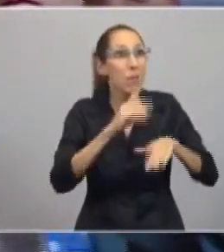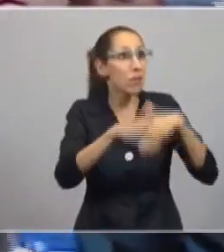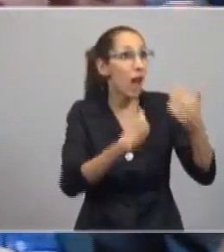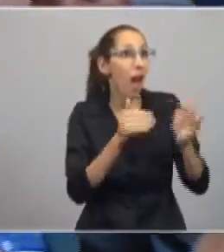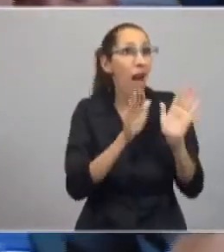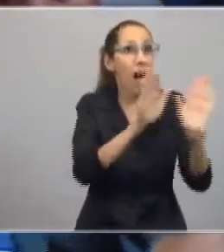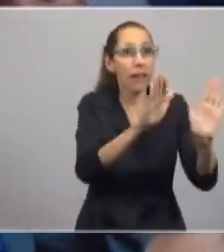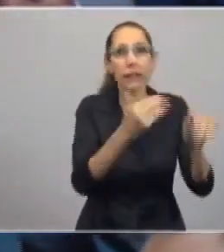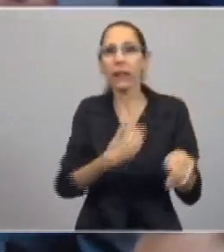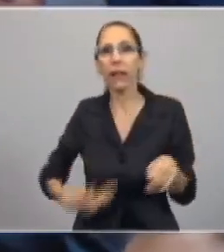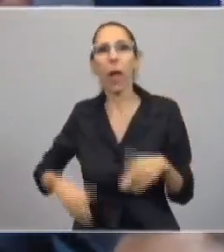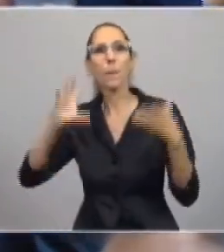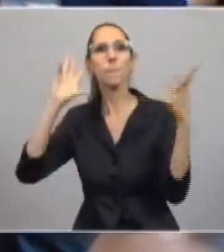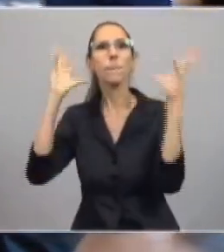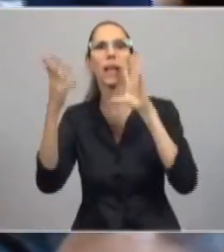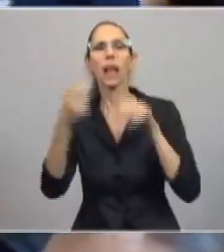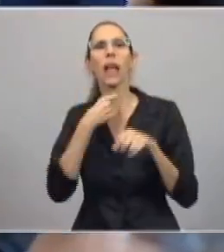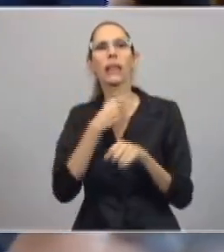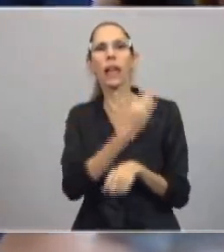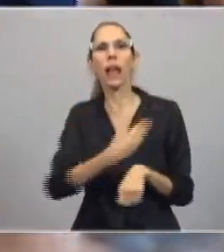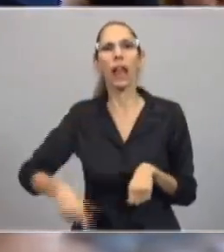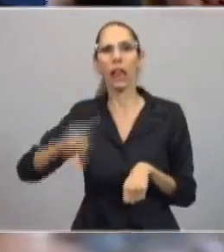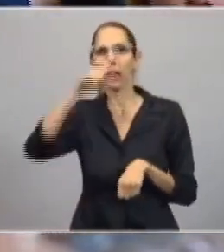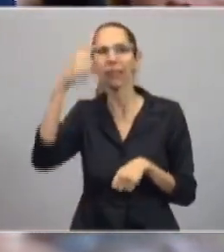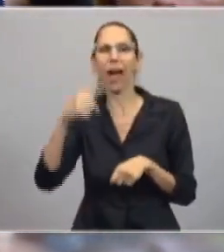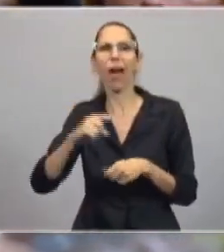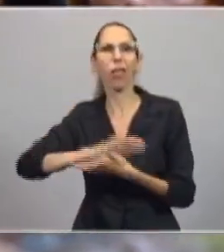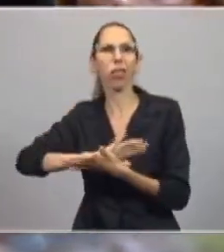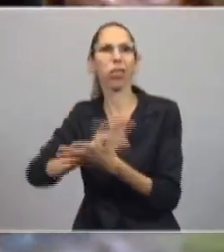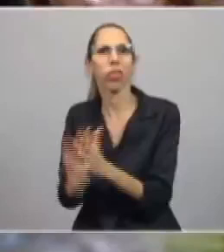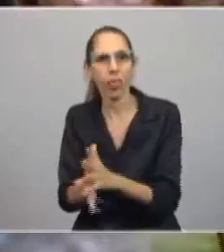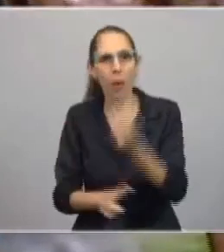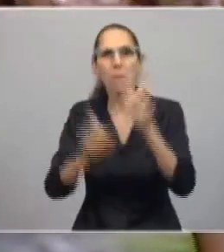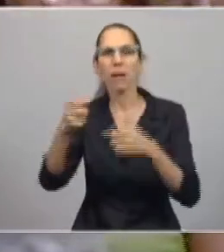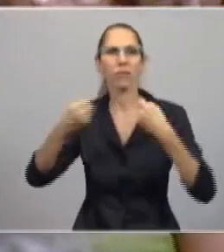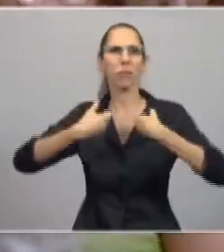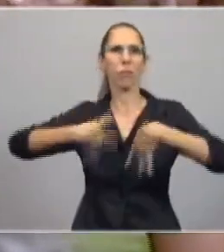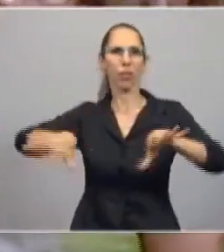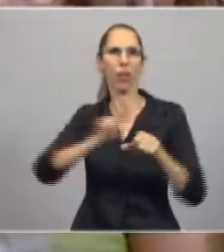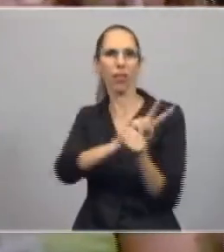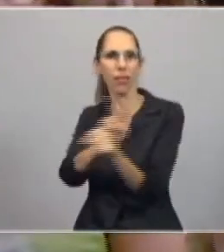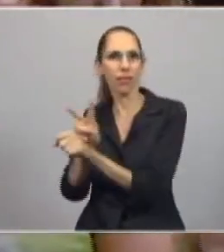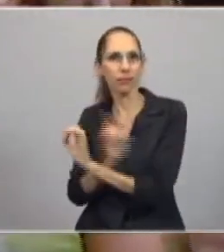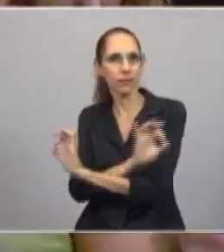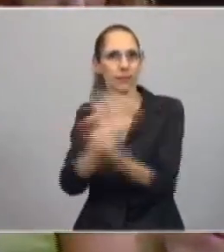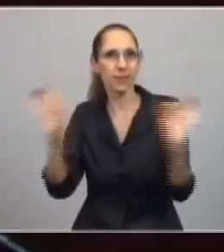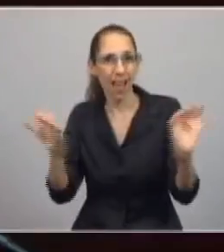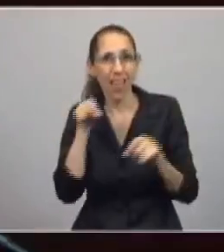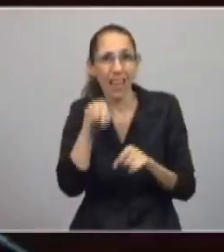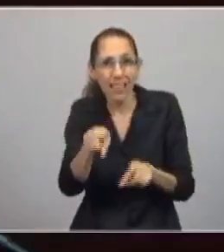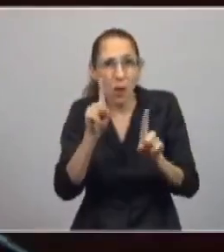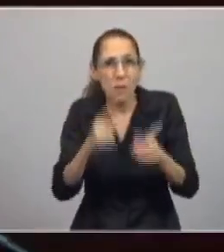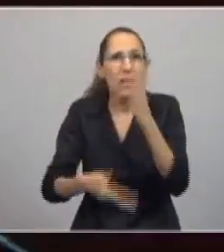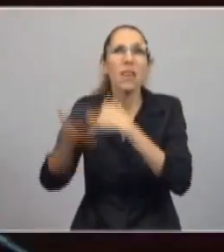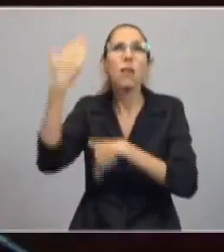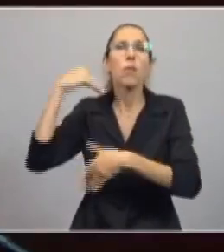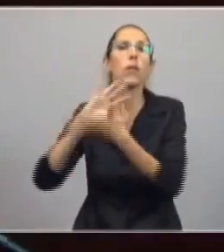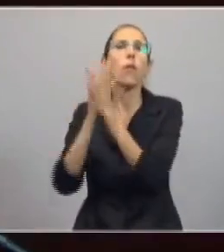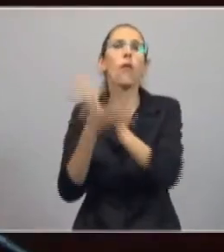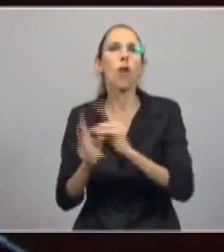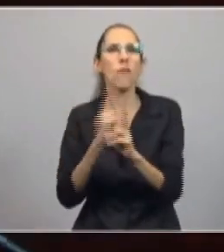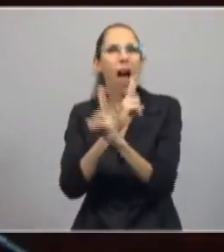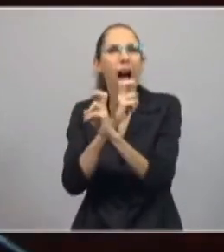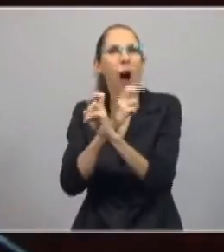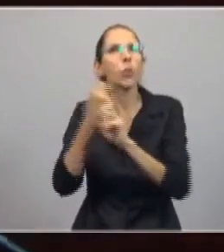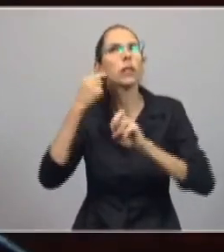Estado argentino, dejando a la gente más indefensa. Eso de la escuela austríaca, del